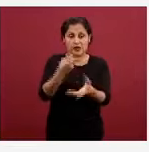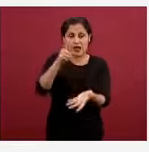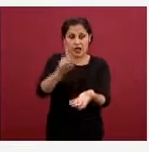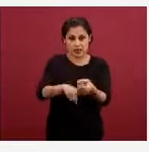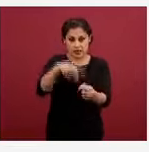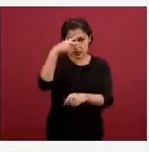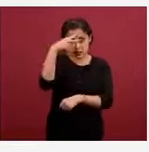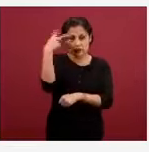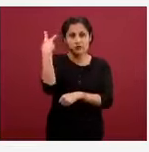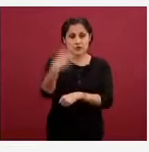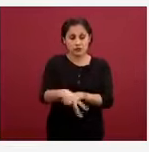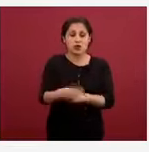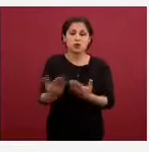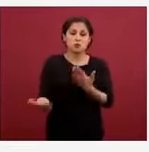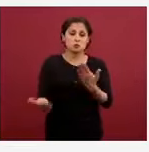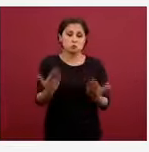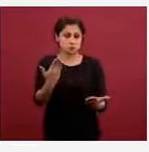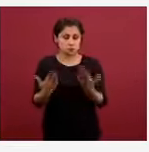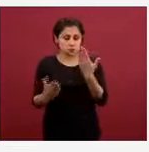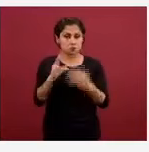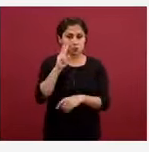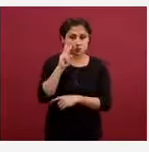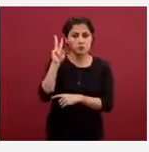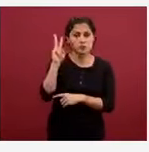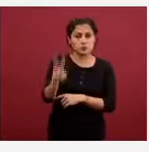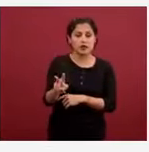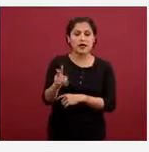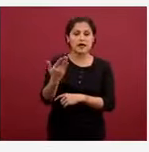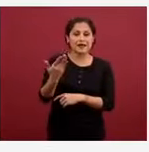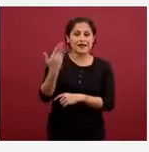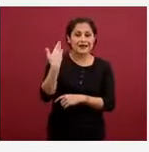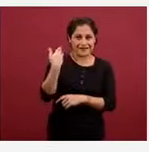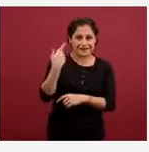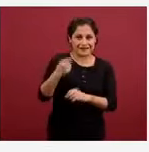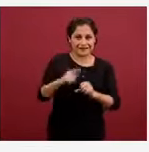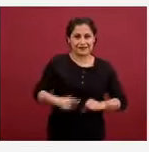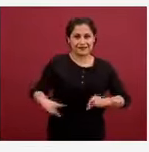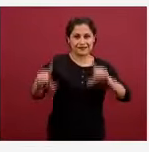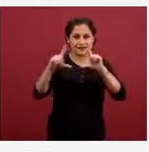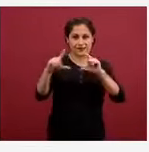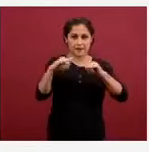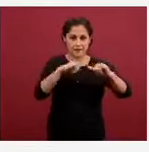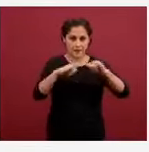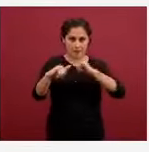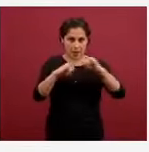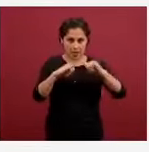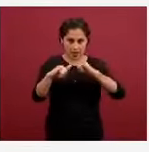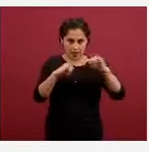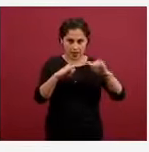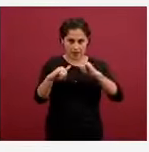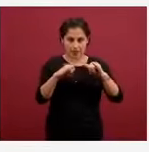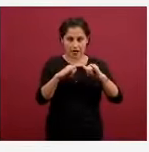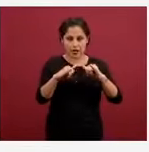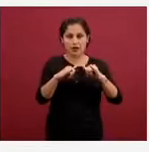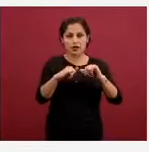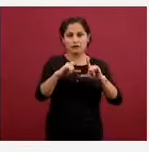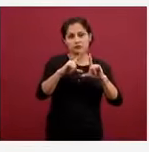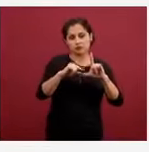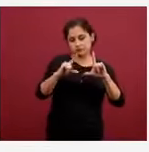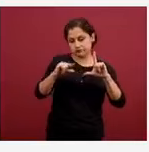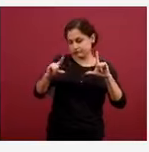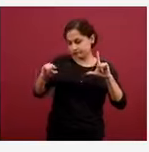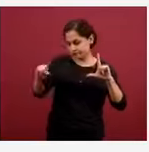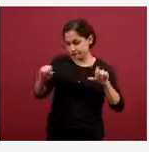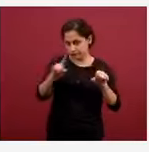puede contrastar también un poco con el primer mapa, que es el que nos muestra en las escalas